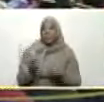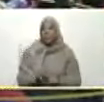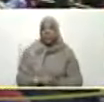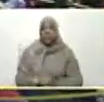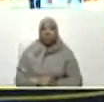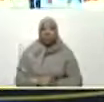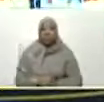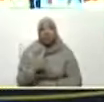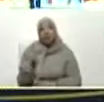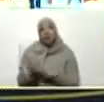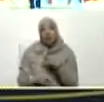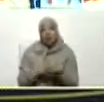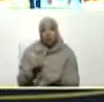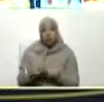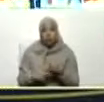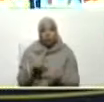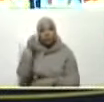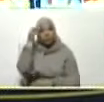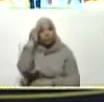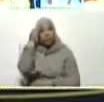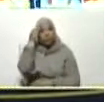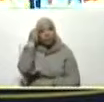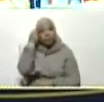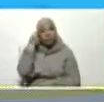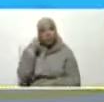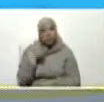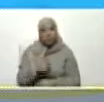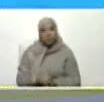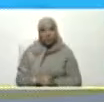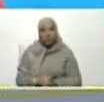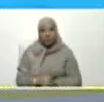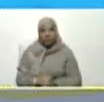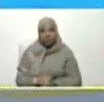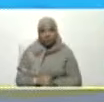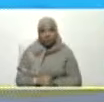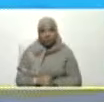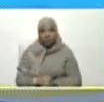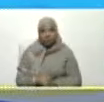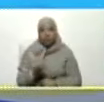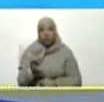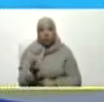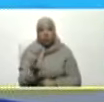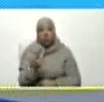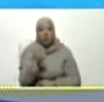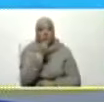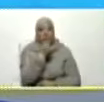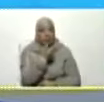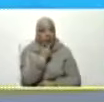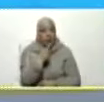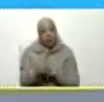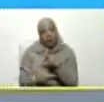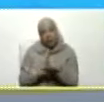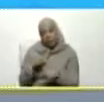Y de la revolución nació una primera generación bella.